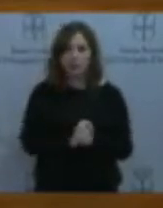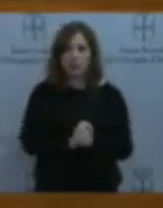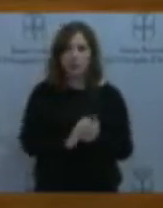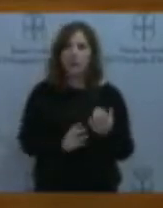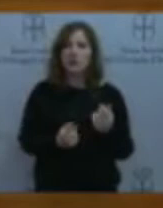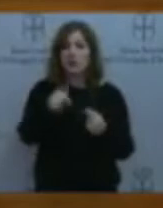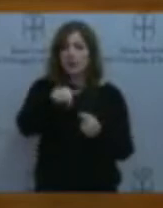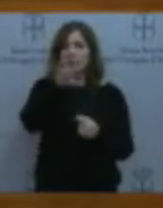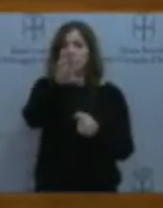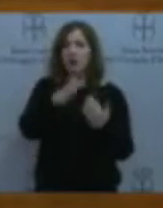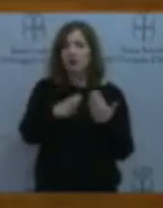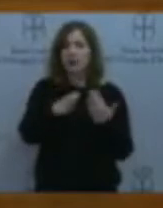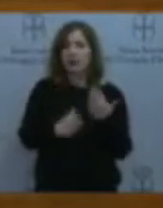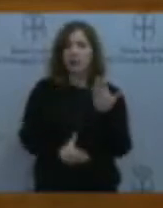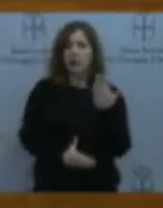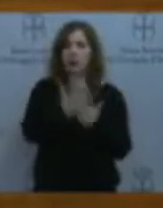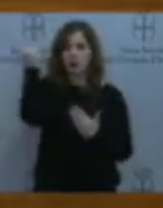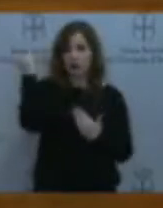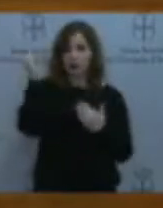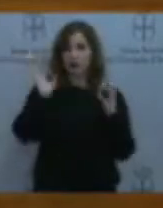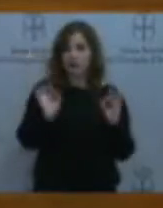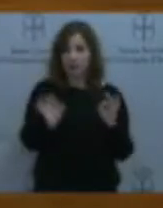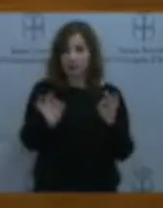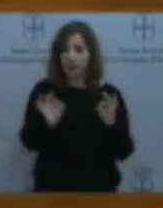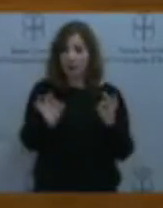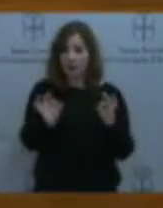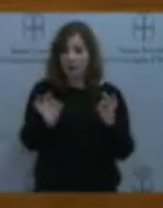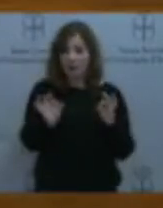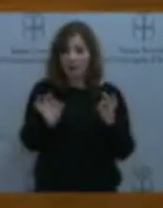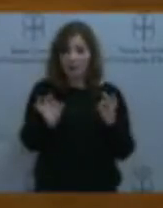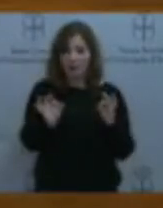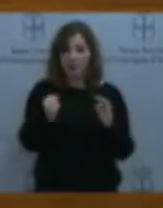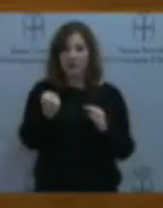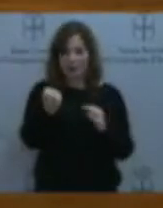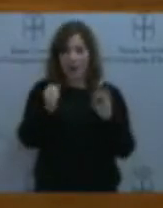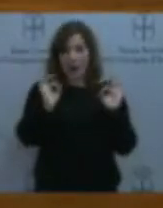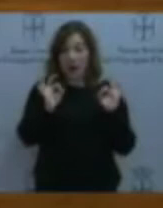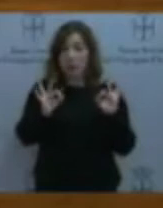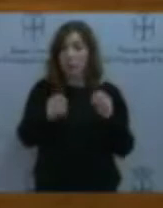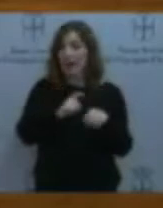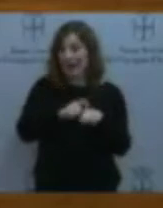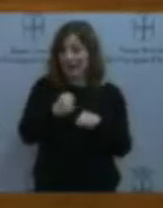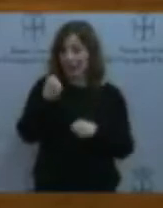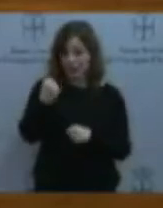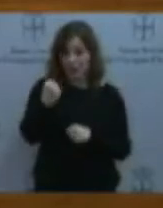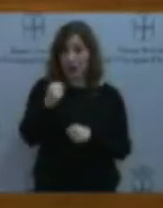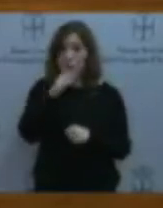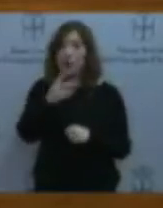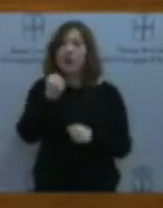federal. Federal, imperfecto, da igual, no vayamos a nominalismo, pero de carácter federal. Los